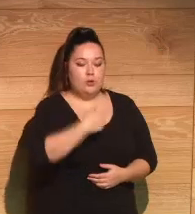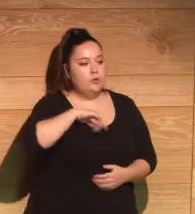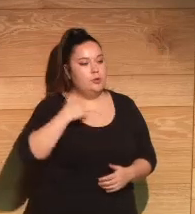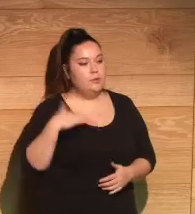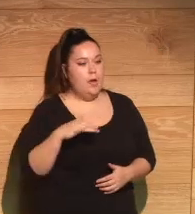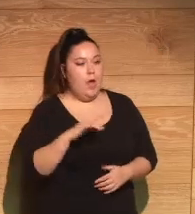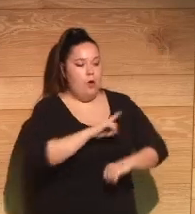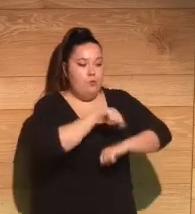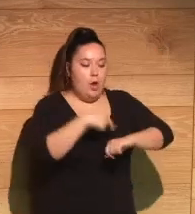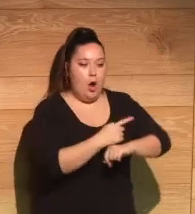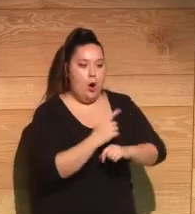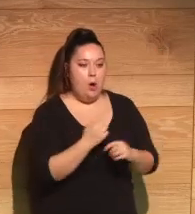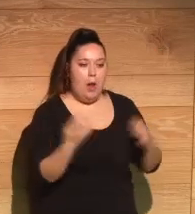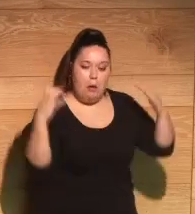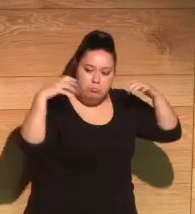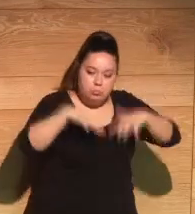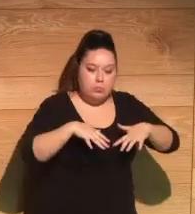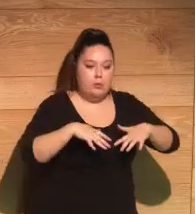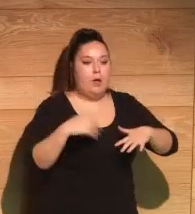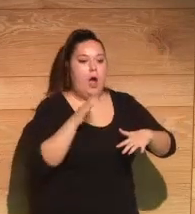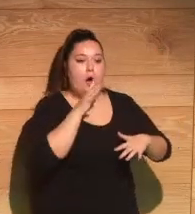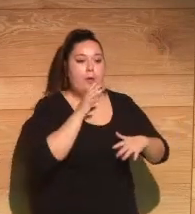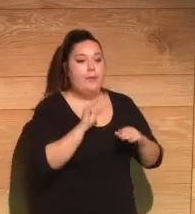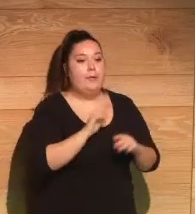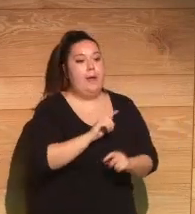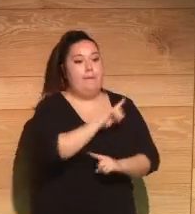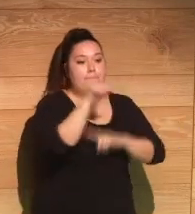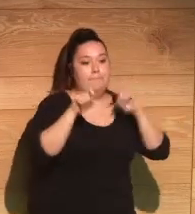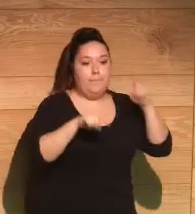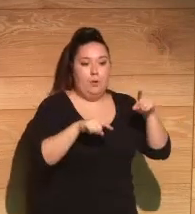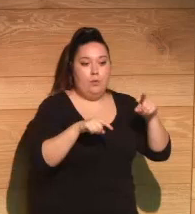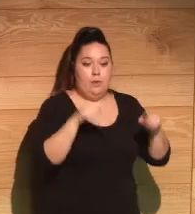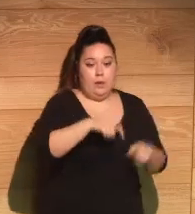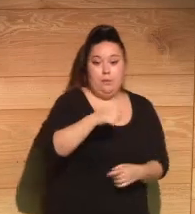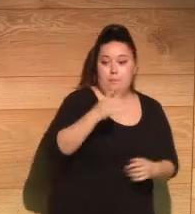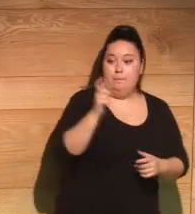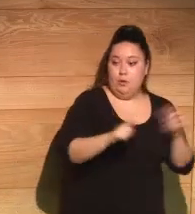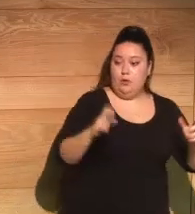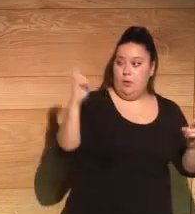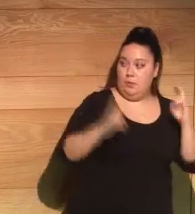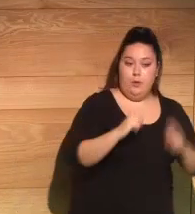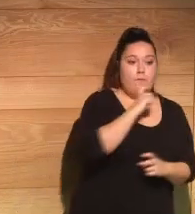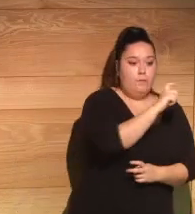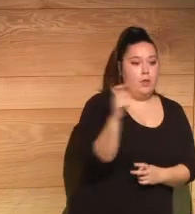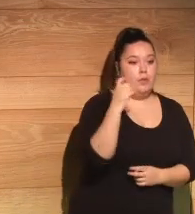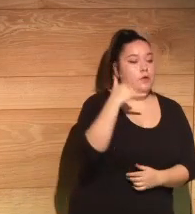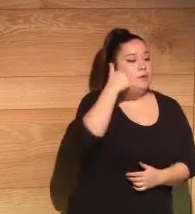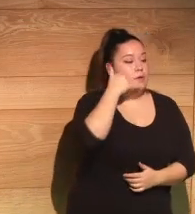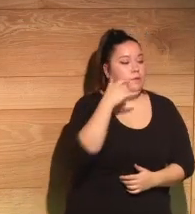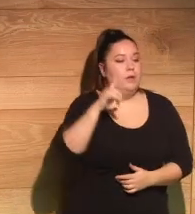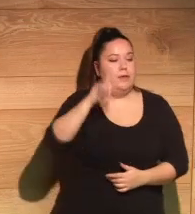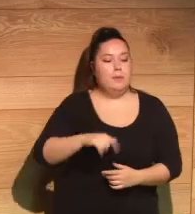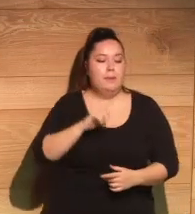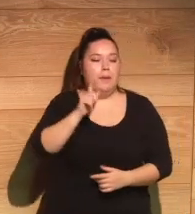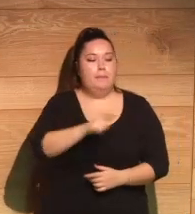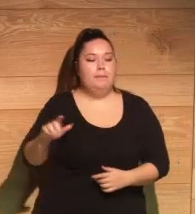hora de encuentro y antes de dar paso a las preguntas, tanto de los que estáis aquí en el espacio Fundación Telefónica como a los que nos escucháis a través del streaming y nos